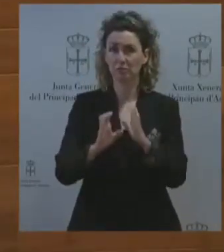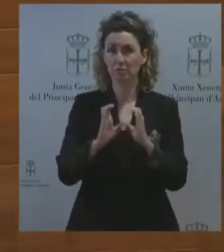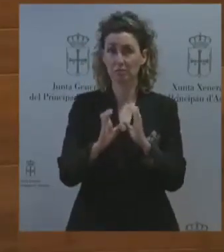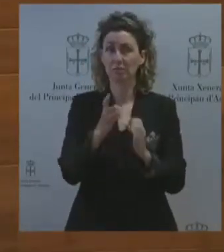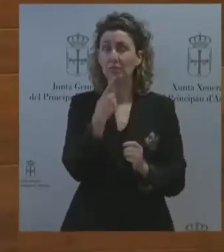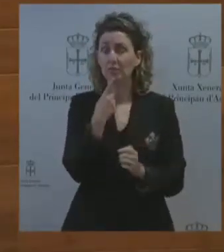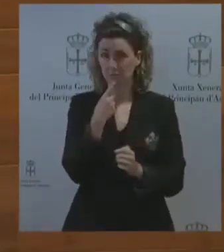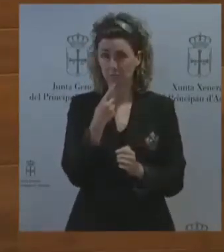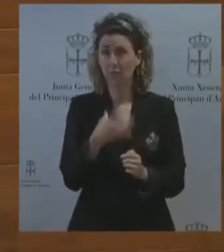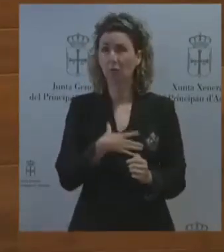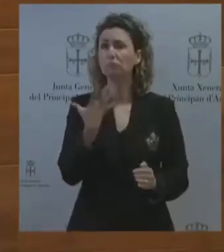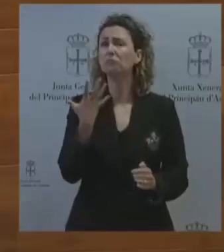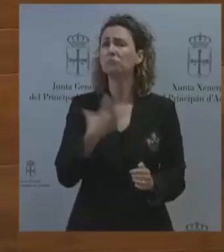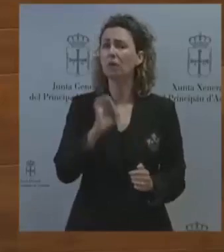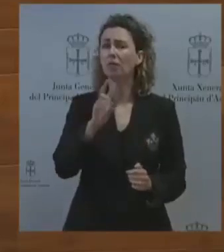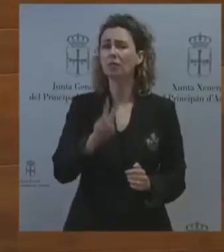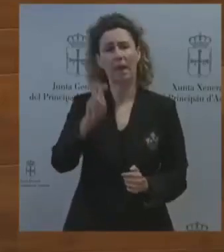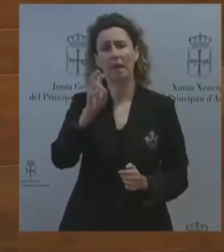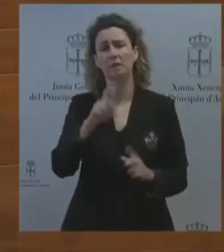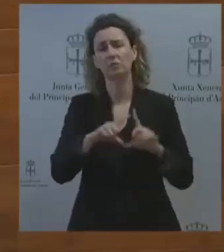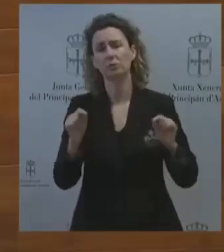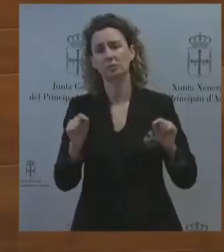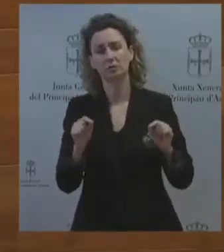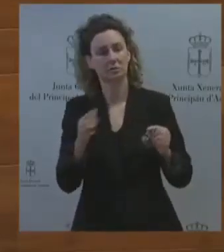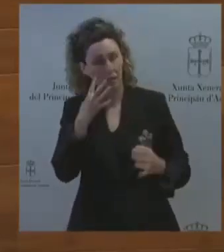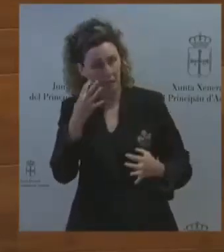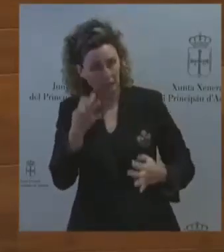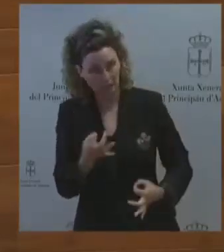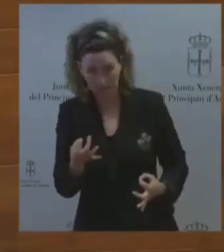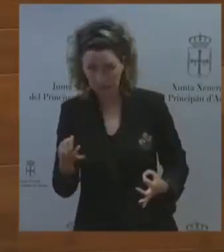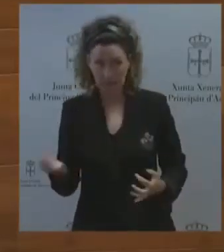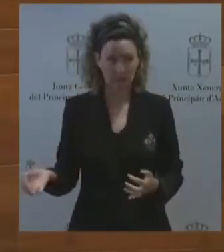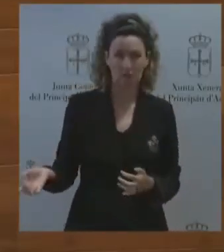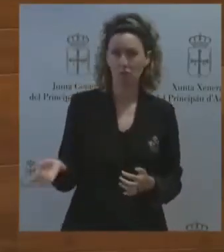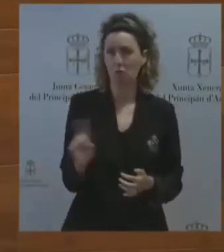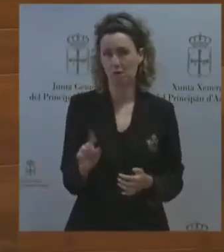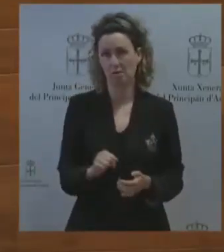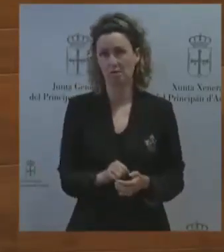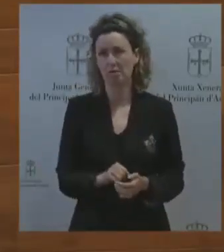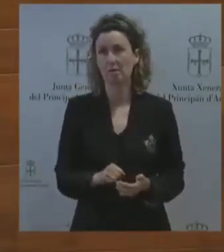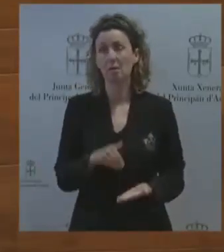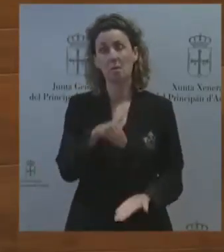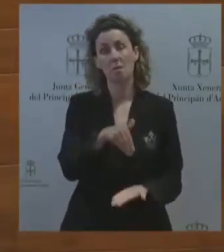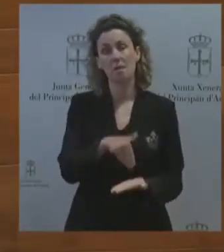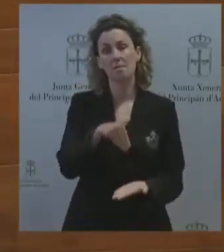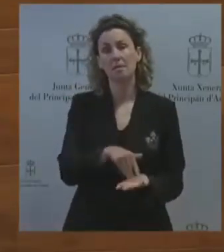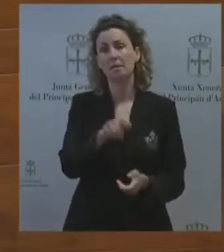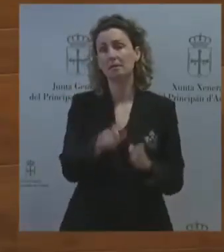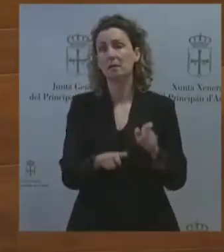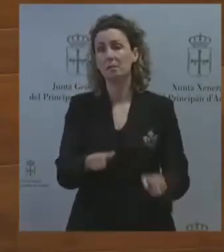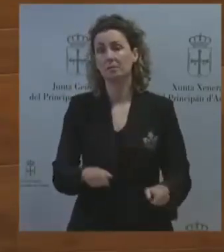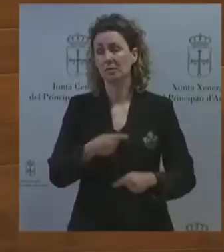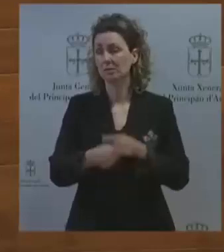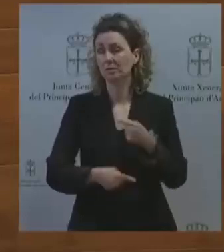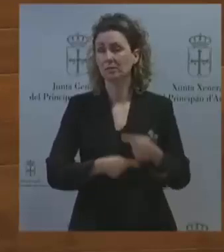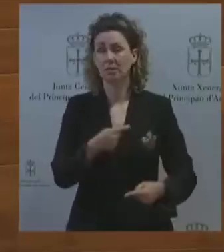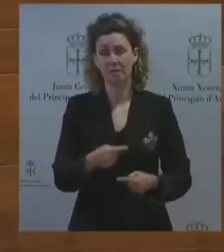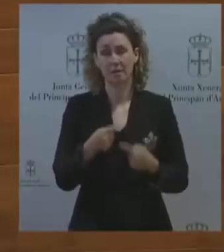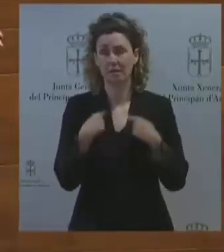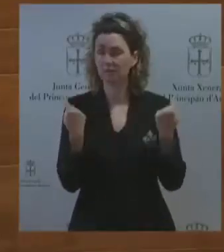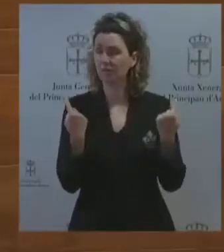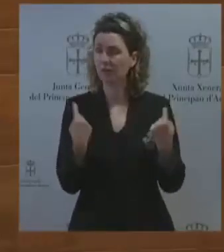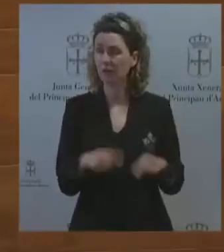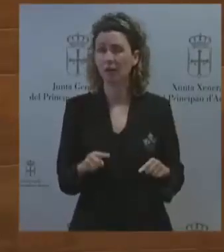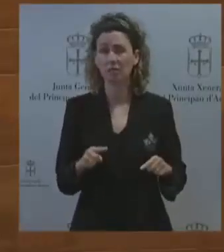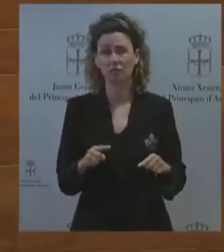cuando la realidad, señor Barbón, es que miles de trabajadores, miles de familias, gracias a ustedes, no tendrán empleo y tendrán que